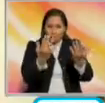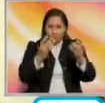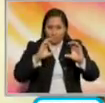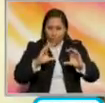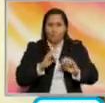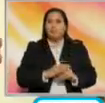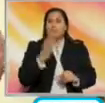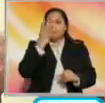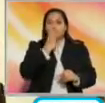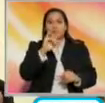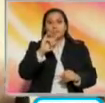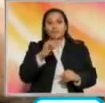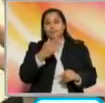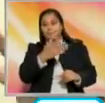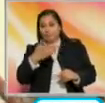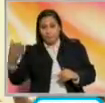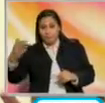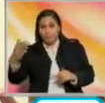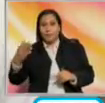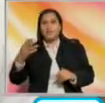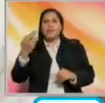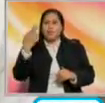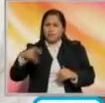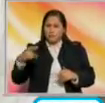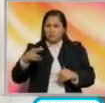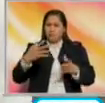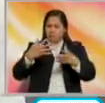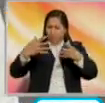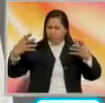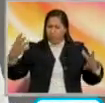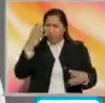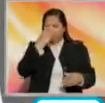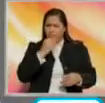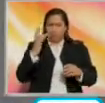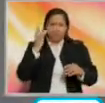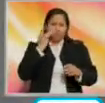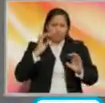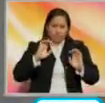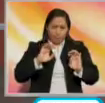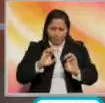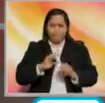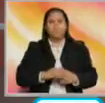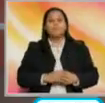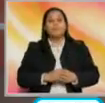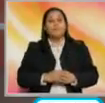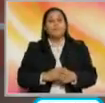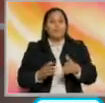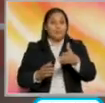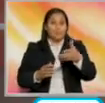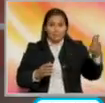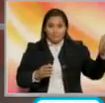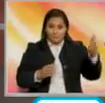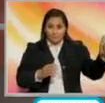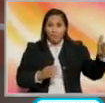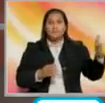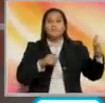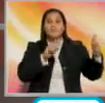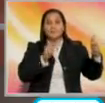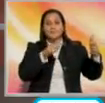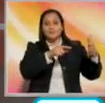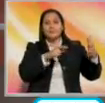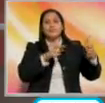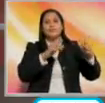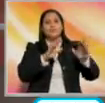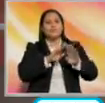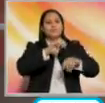lindo. en el lado poniente iba a tener un gran restaurante, que eso más o menos ya no suena. Sí, ya. Y en el lado oriente iba a tener un